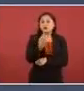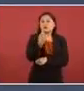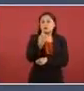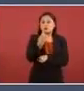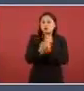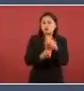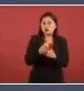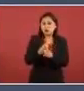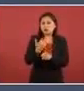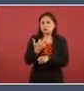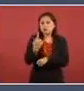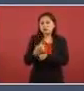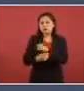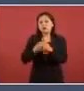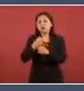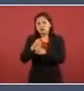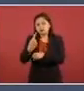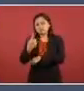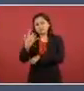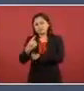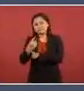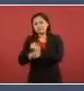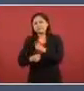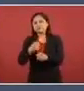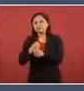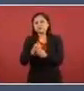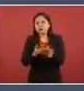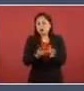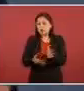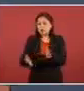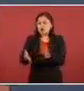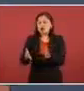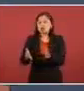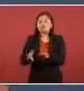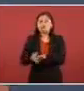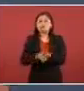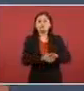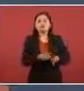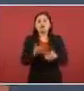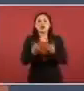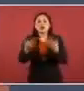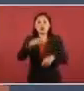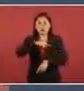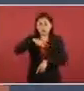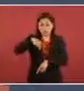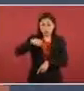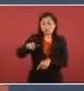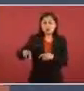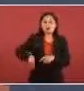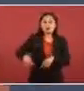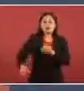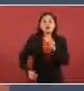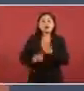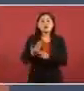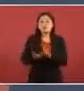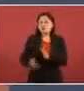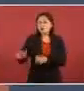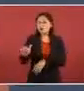año. Mientras en 12 meses de nuestro gobierno, solo lamentamos que